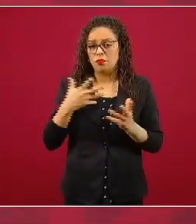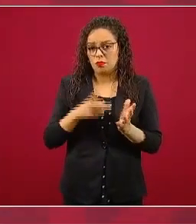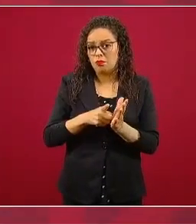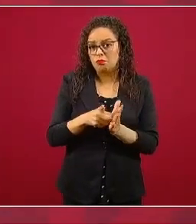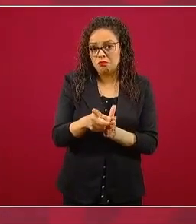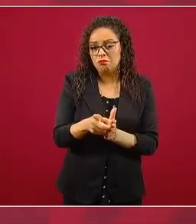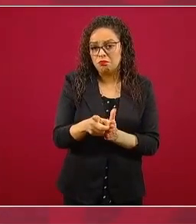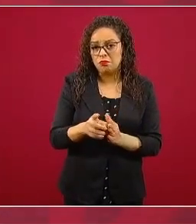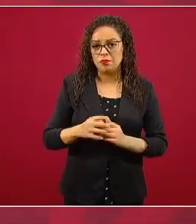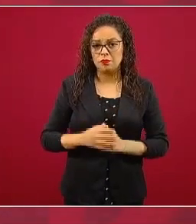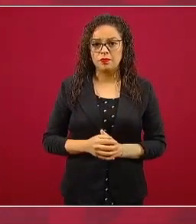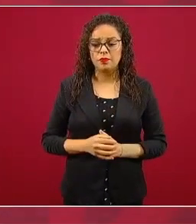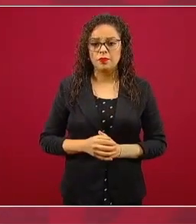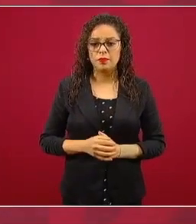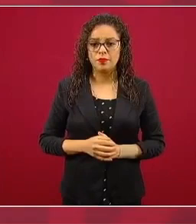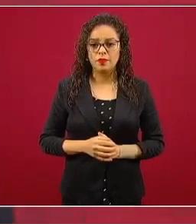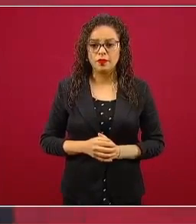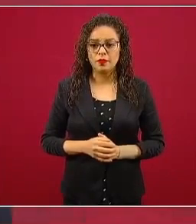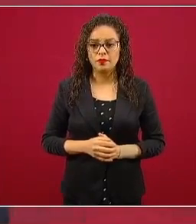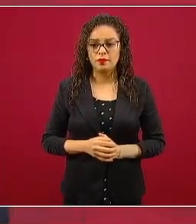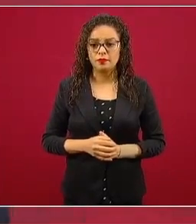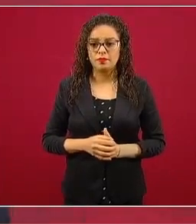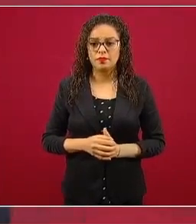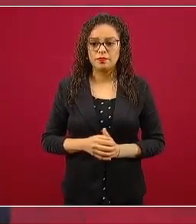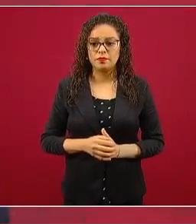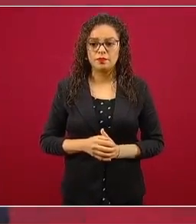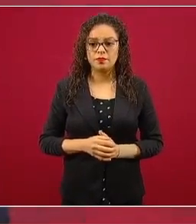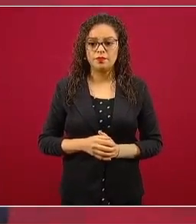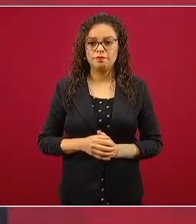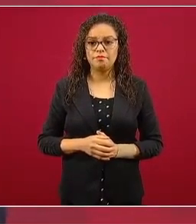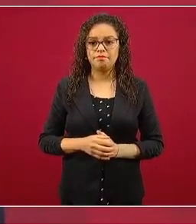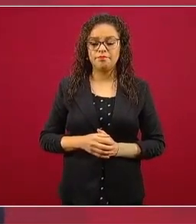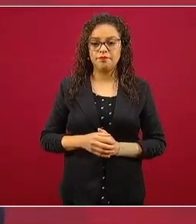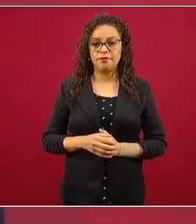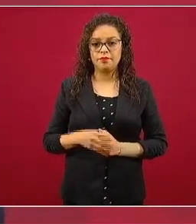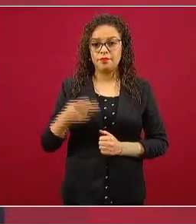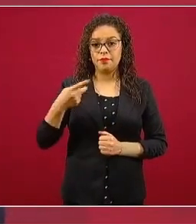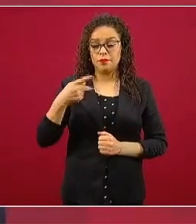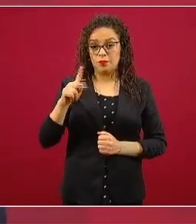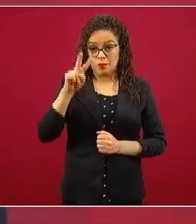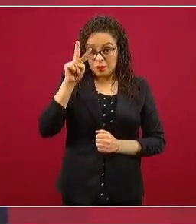pero es la gente